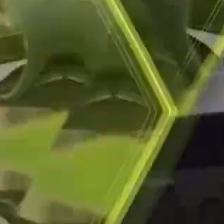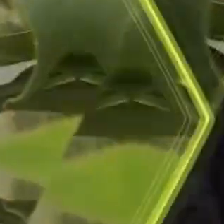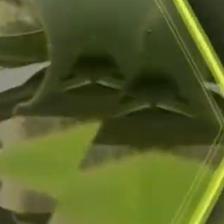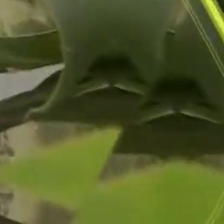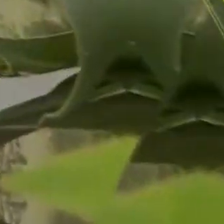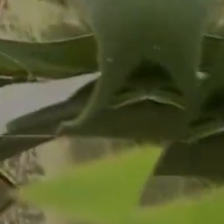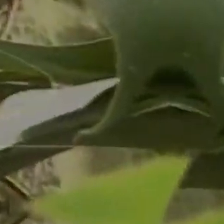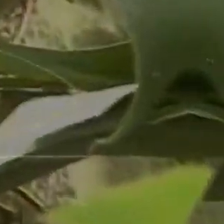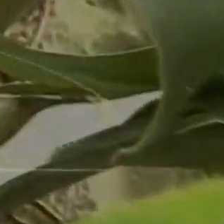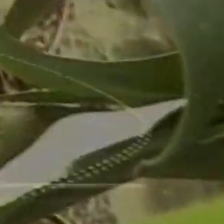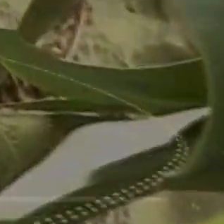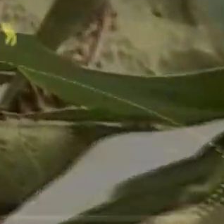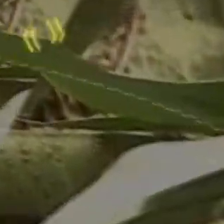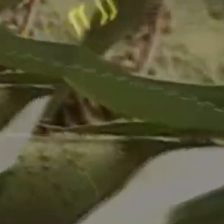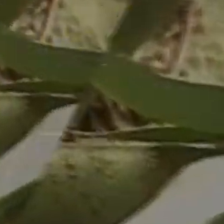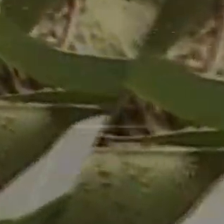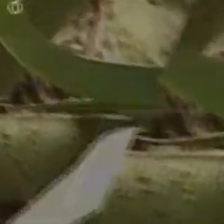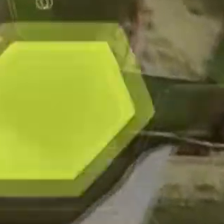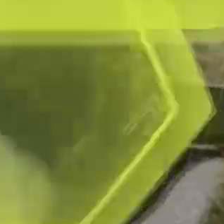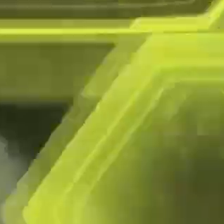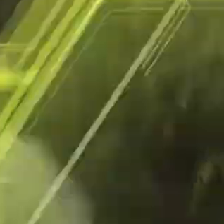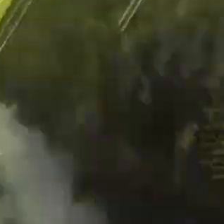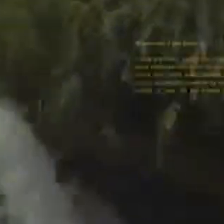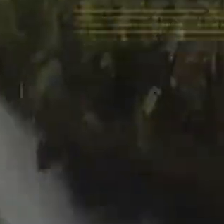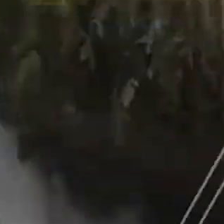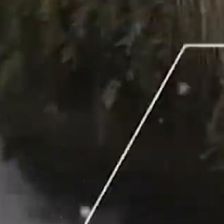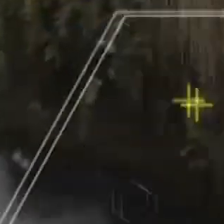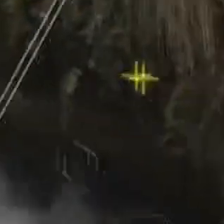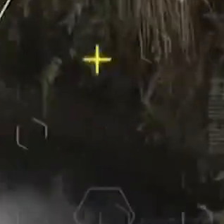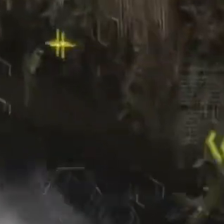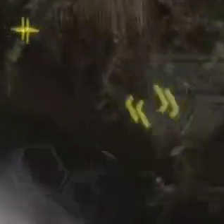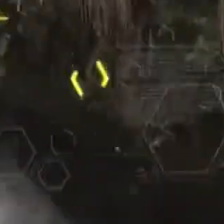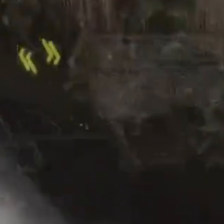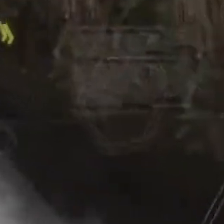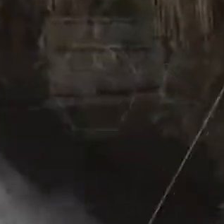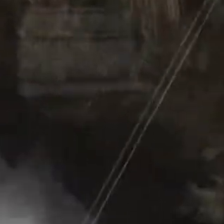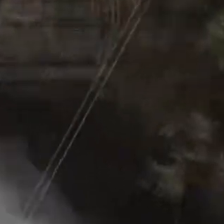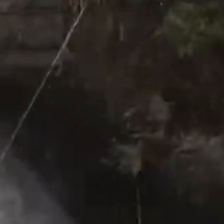informativo cdc otro compromiso con la región